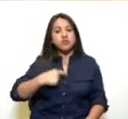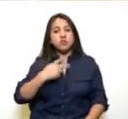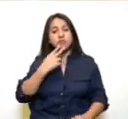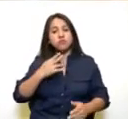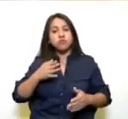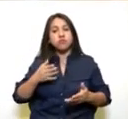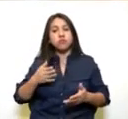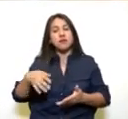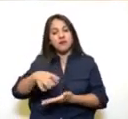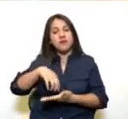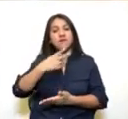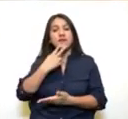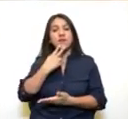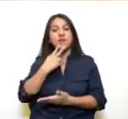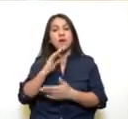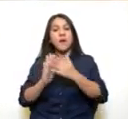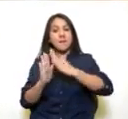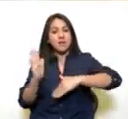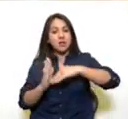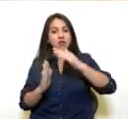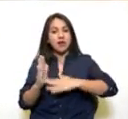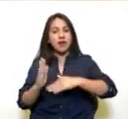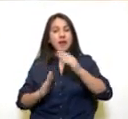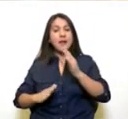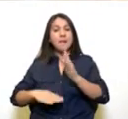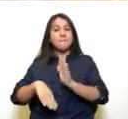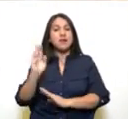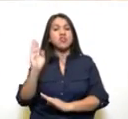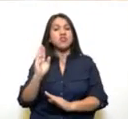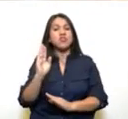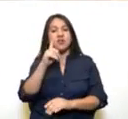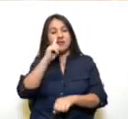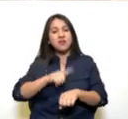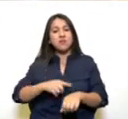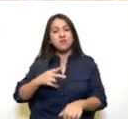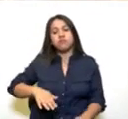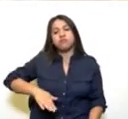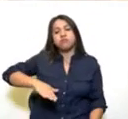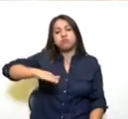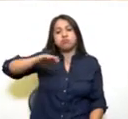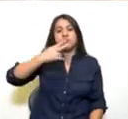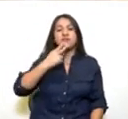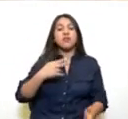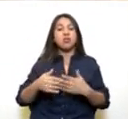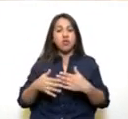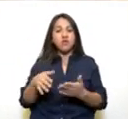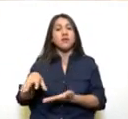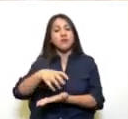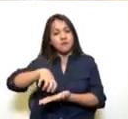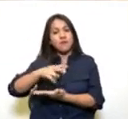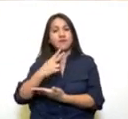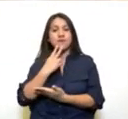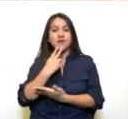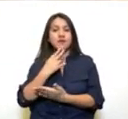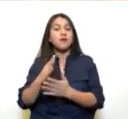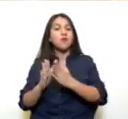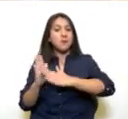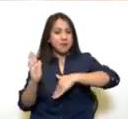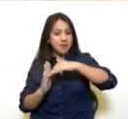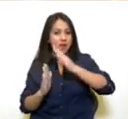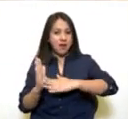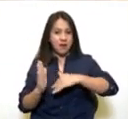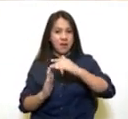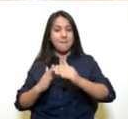ná la mayor parte de mi vida la he pasado en esa comuna en mi comuna